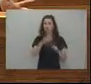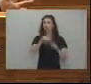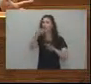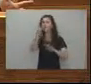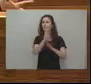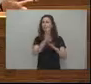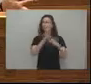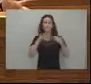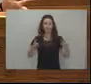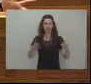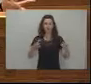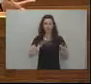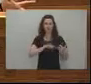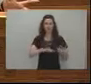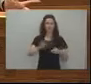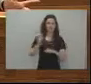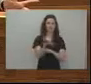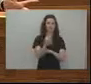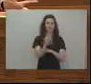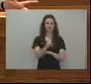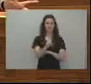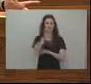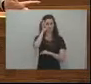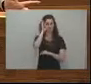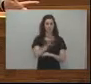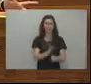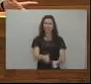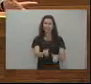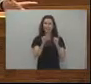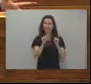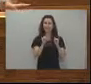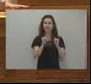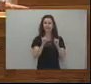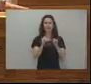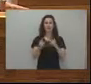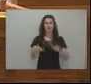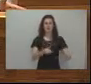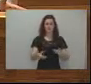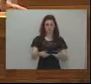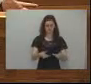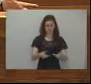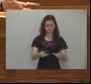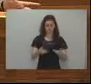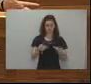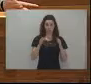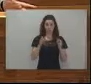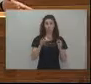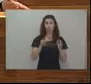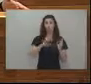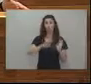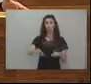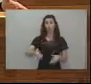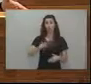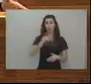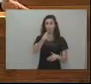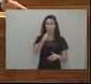Parlamento, nos sentimos ignorados y poco escuchados por las demandas que se estaban planteando. Durante este último año, esas